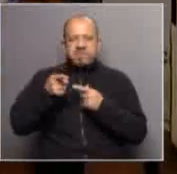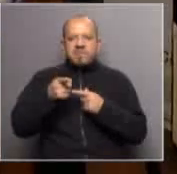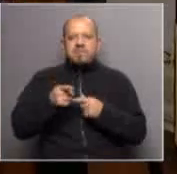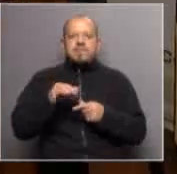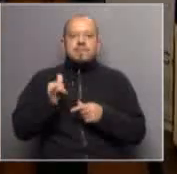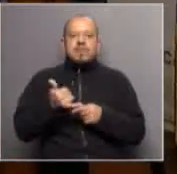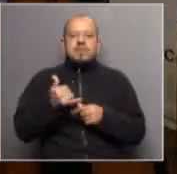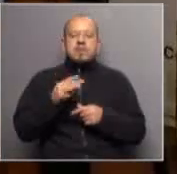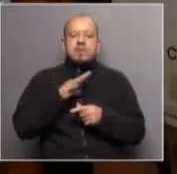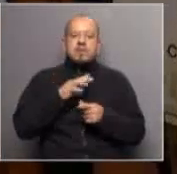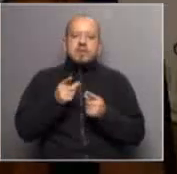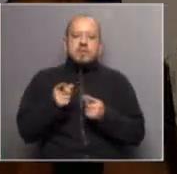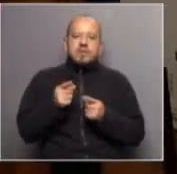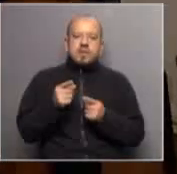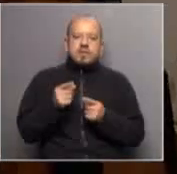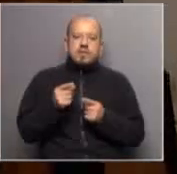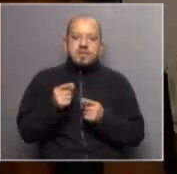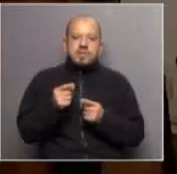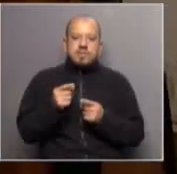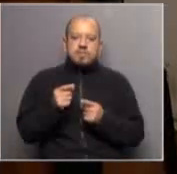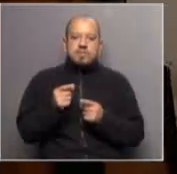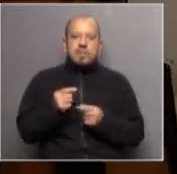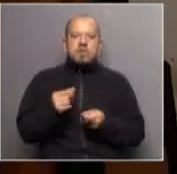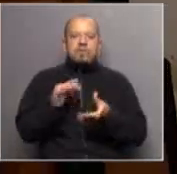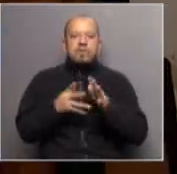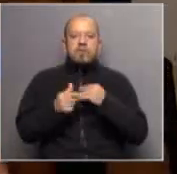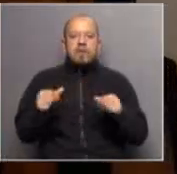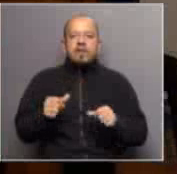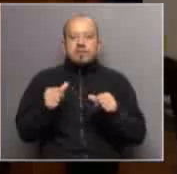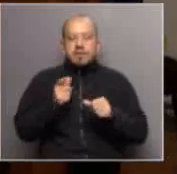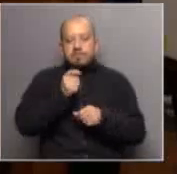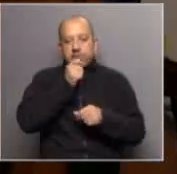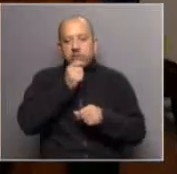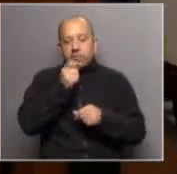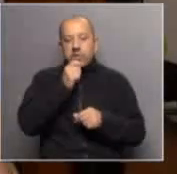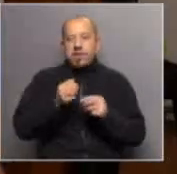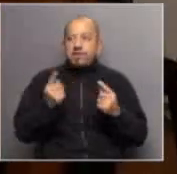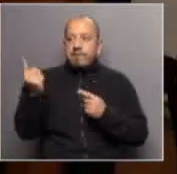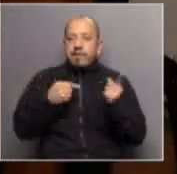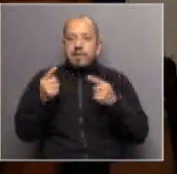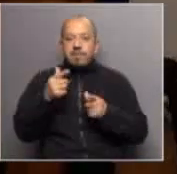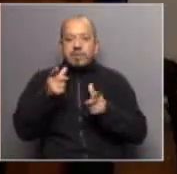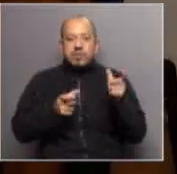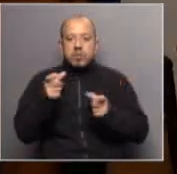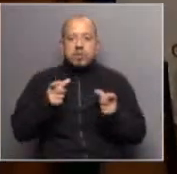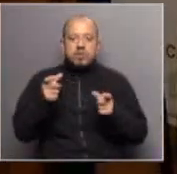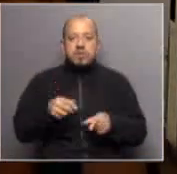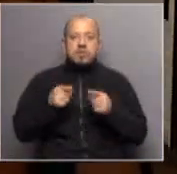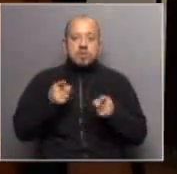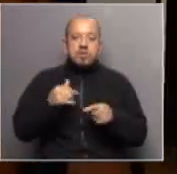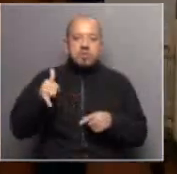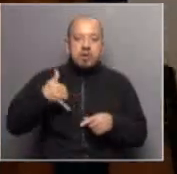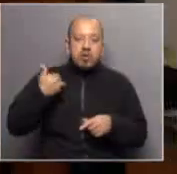ya tenía como un estilo de hacer periodismo y se acercaba gente que tenía que ver con eso, quizás un poco más